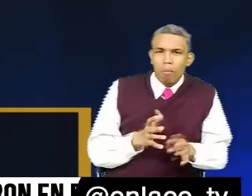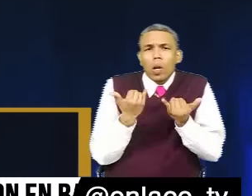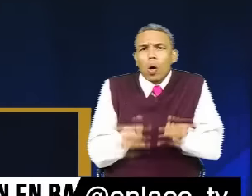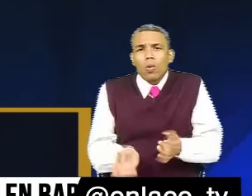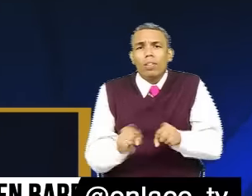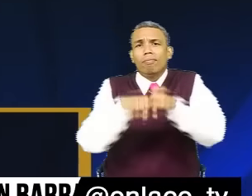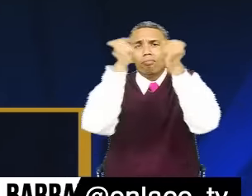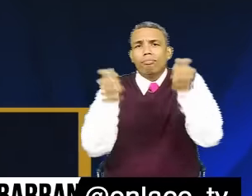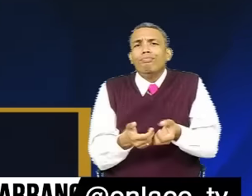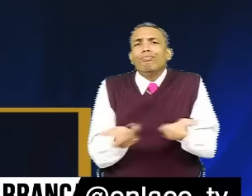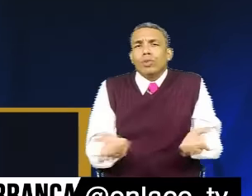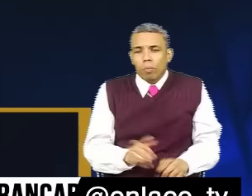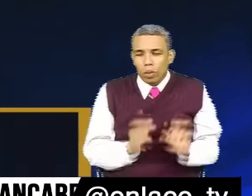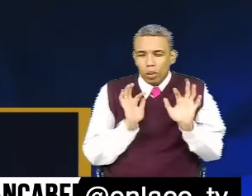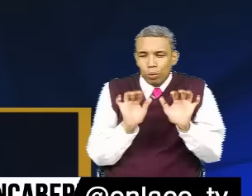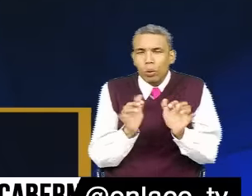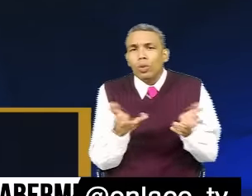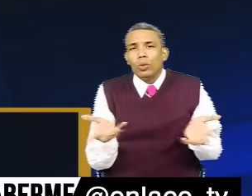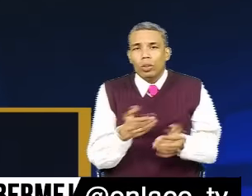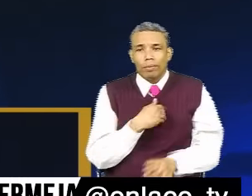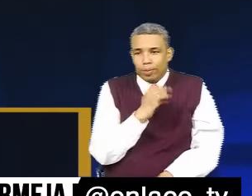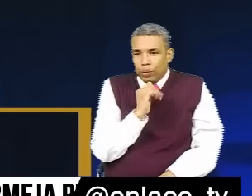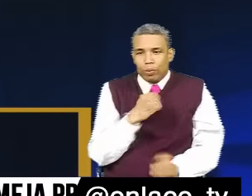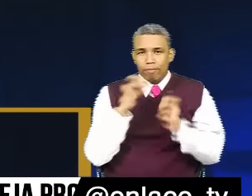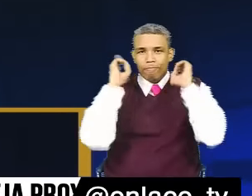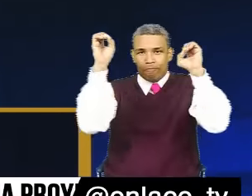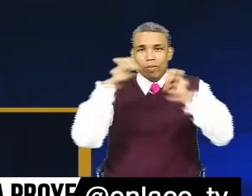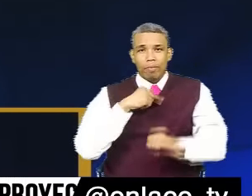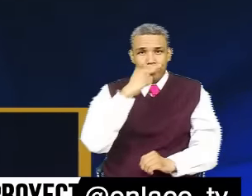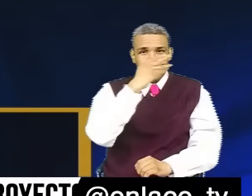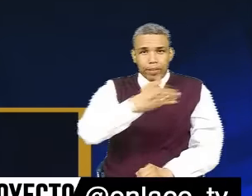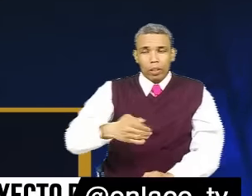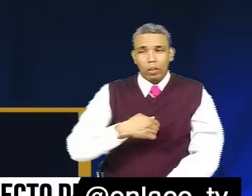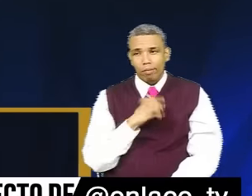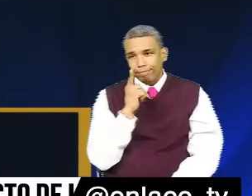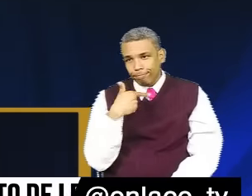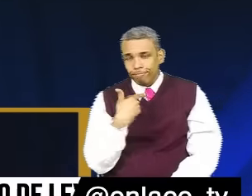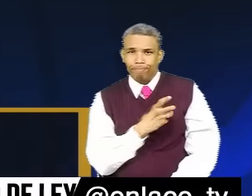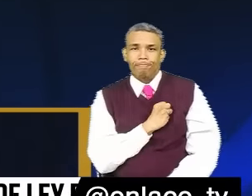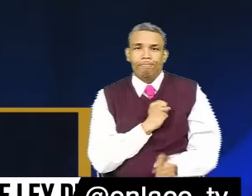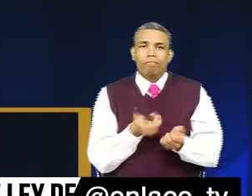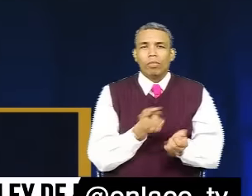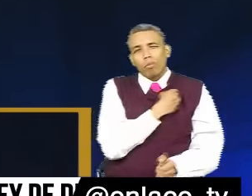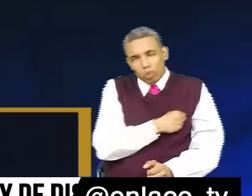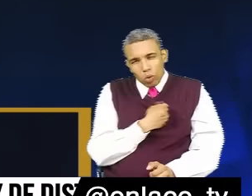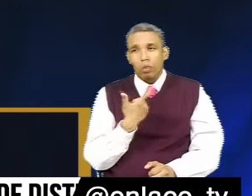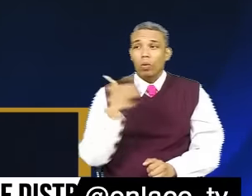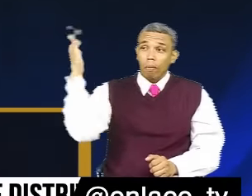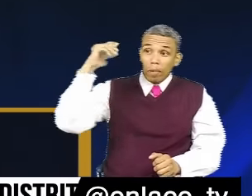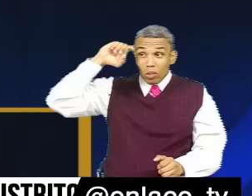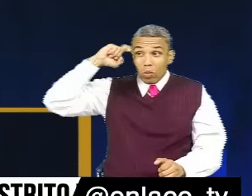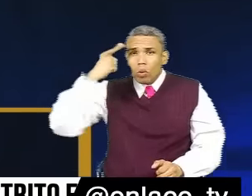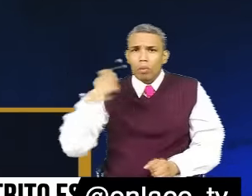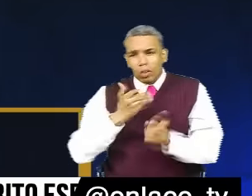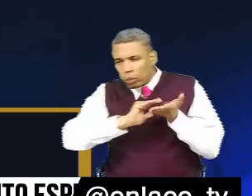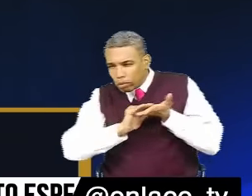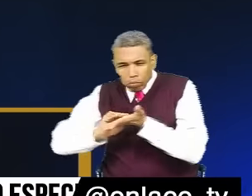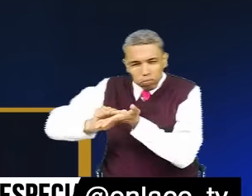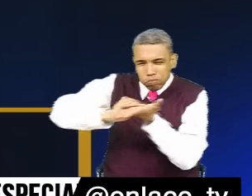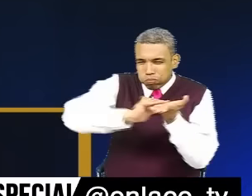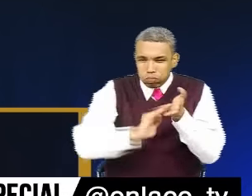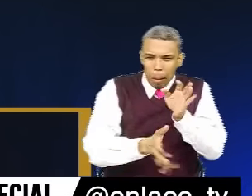la condición en la que se encuentra la polideportiva, a la que esperan se le haga el debido mantenimiento. Poco a poco la basura, el agua represada,